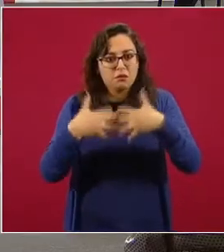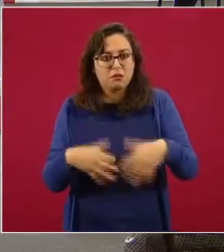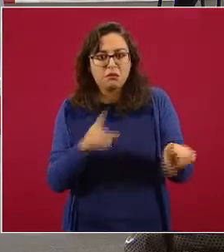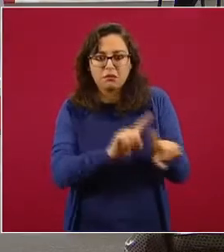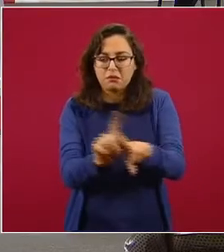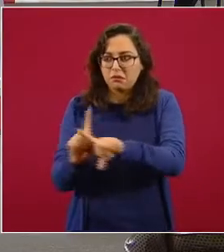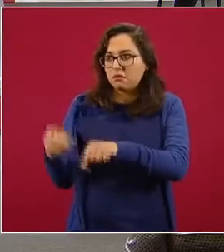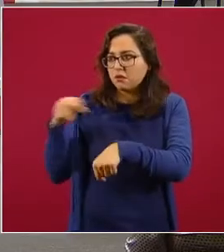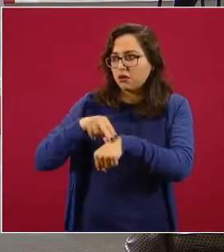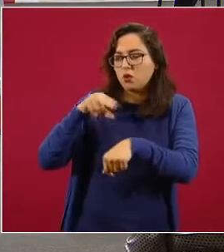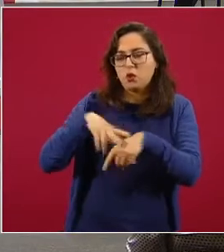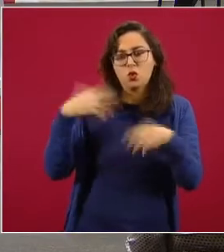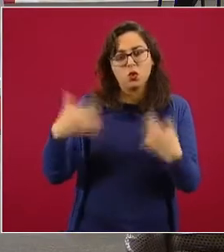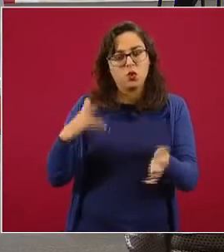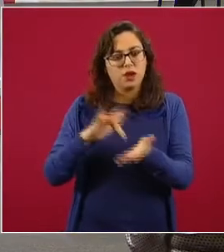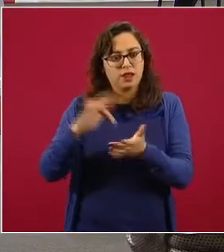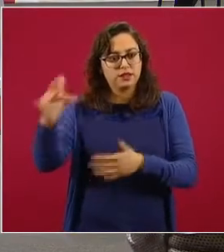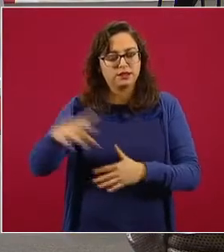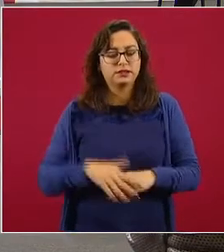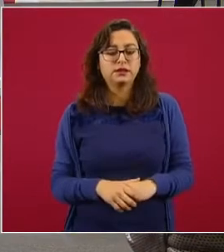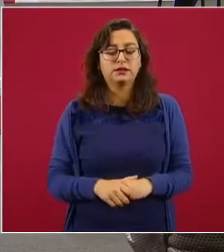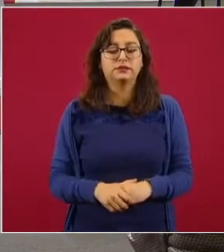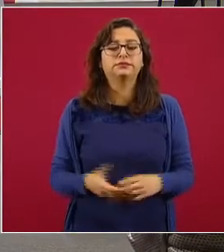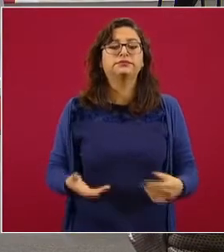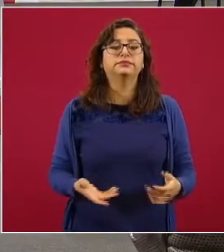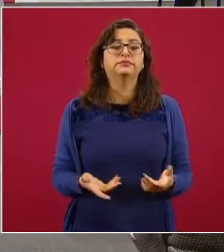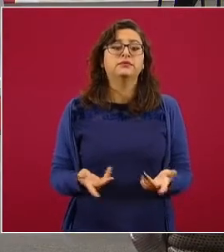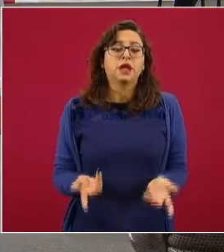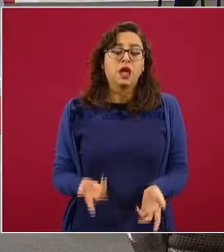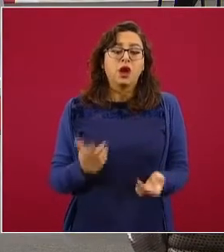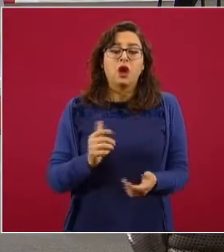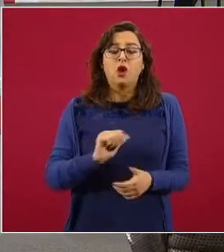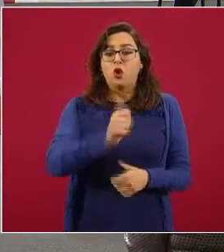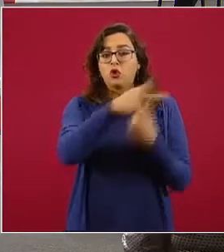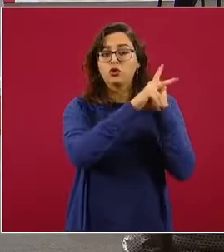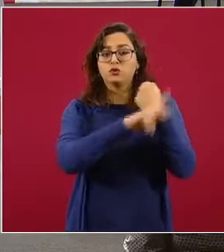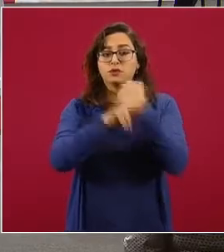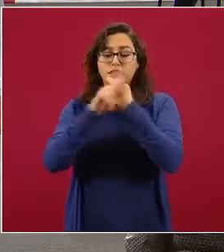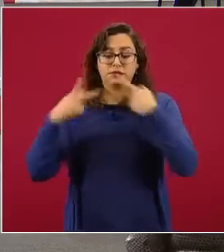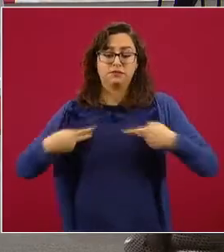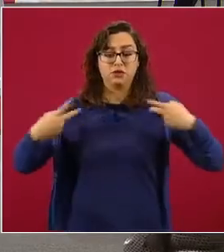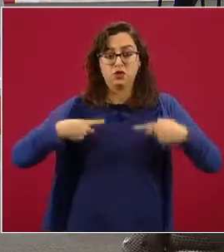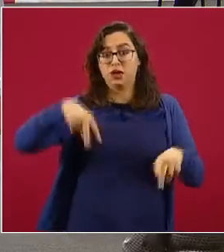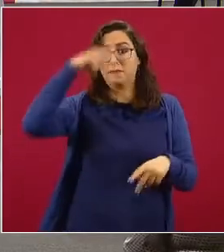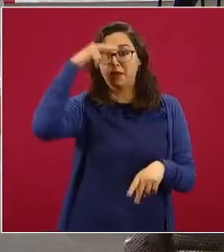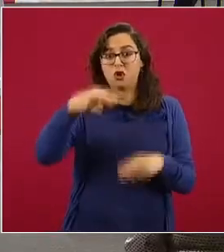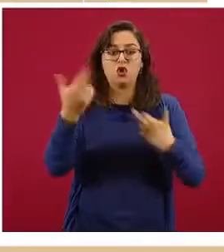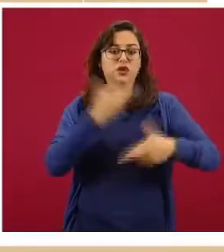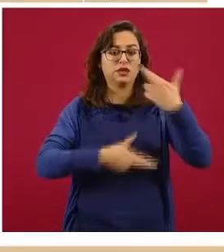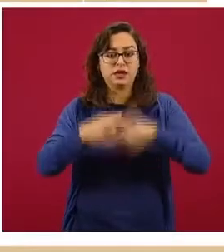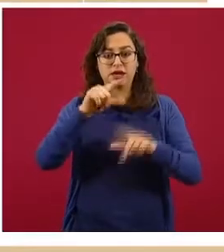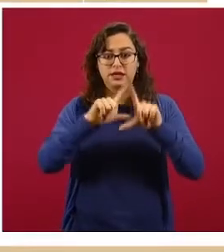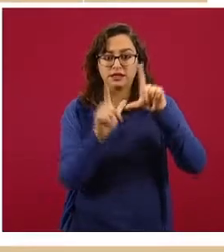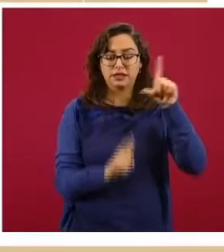favor. En lo que hace a repatriación de mexicanas y mexicanos en el exterior, el número total a esta fecha